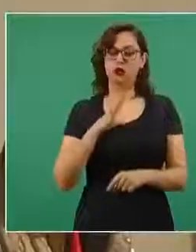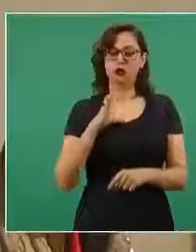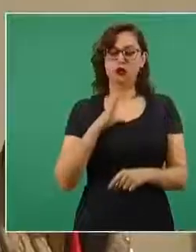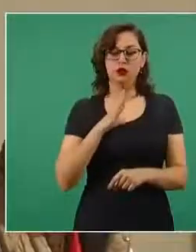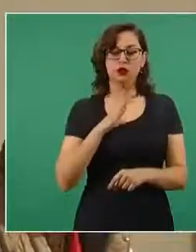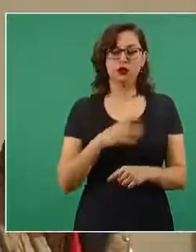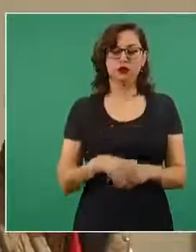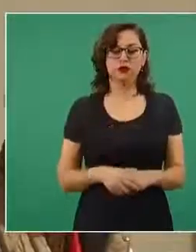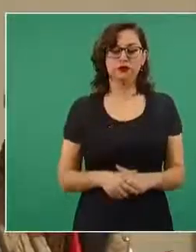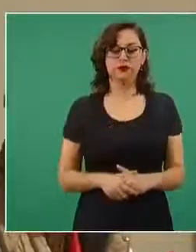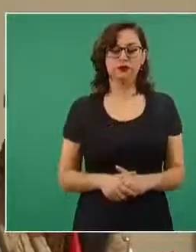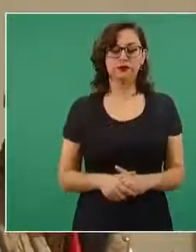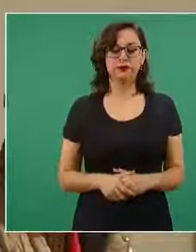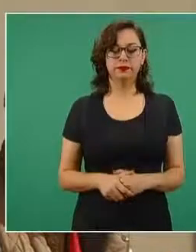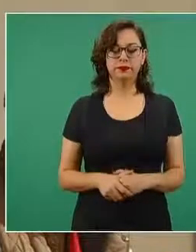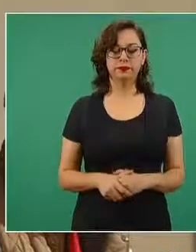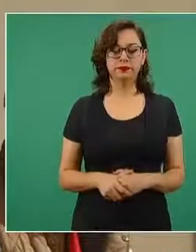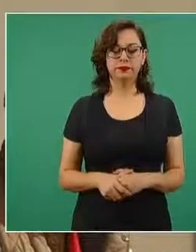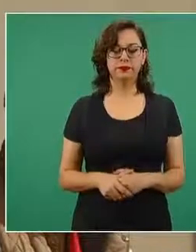paso, pues le